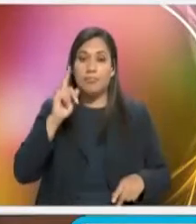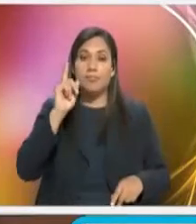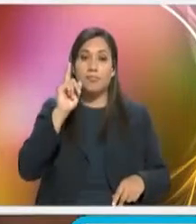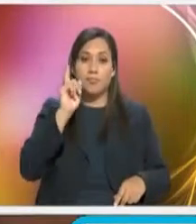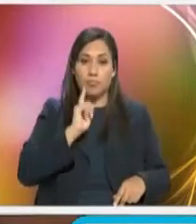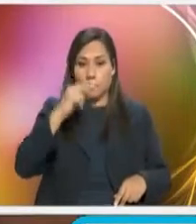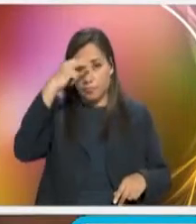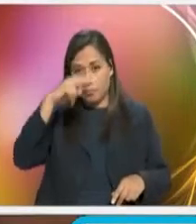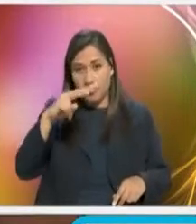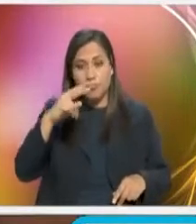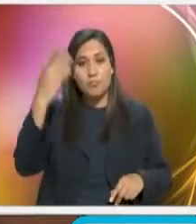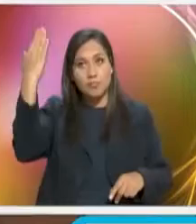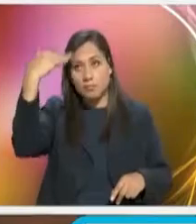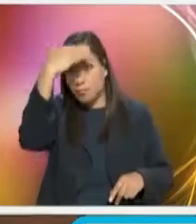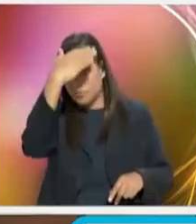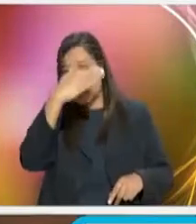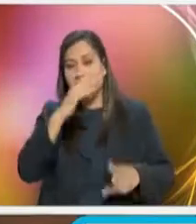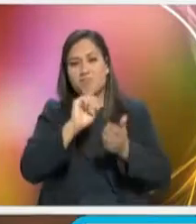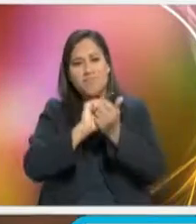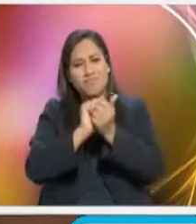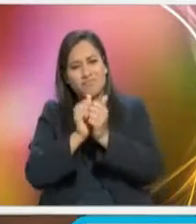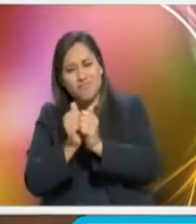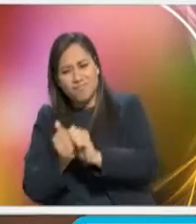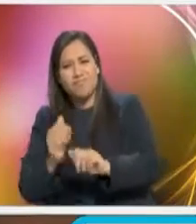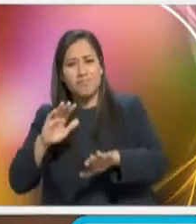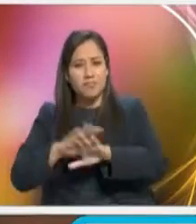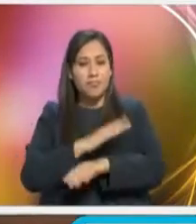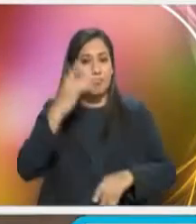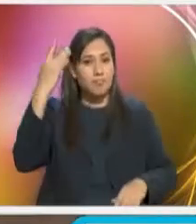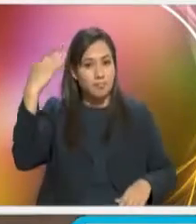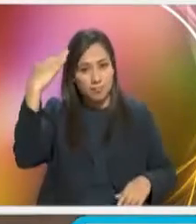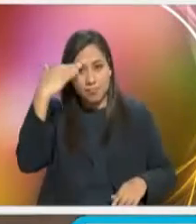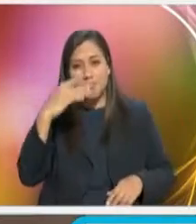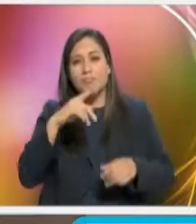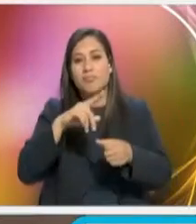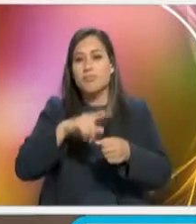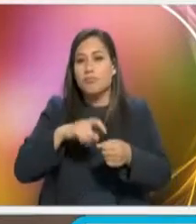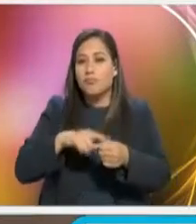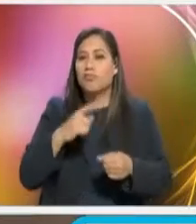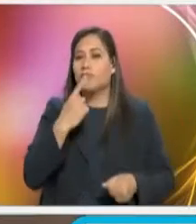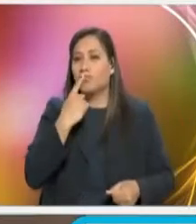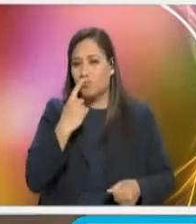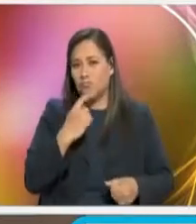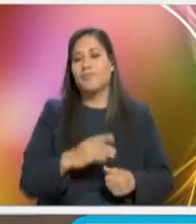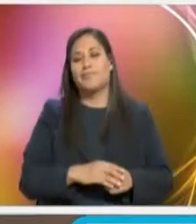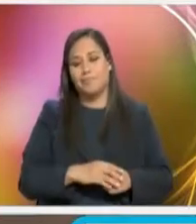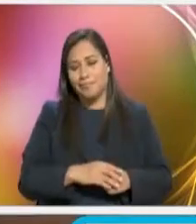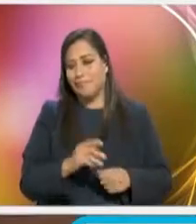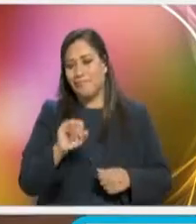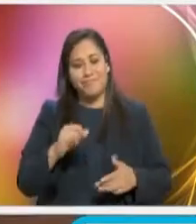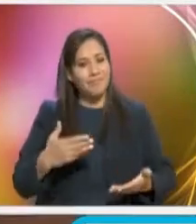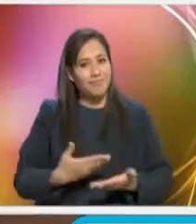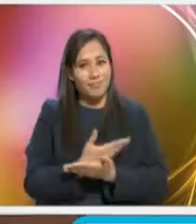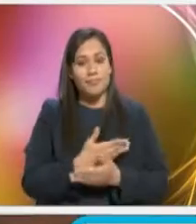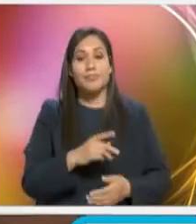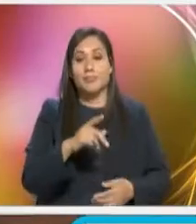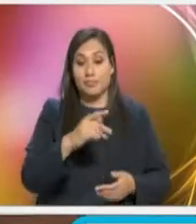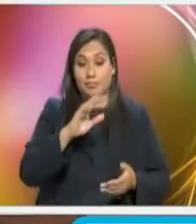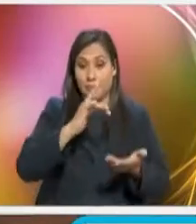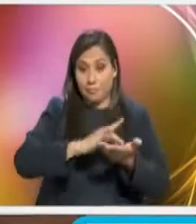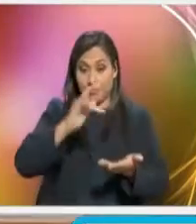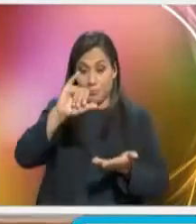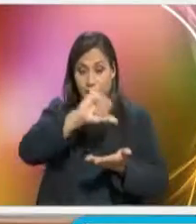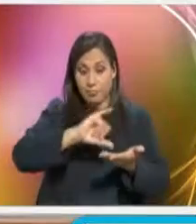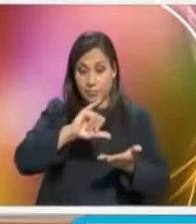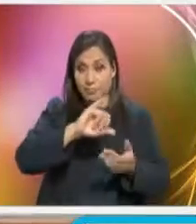rojizo cualquier tinte. Y eso es por la pigmentación, ¿no? Que ya traemos de nacimiento. Así es, entonces gracias a estos aceites naturales eso